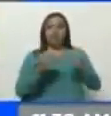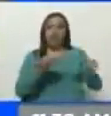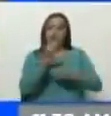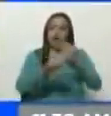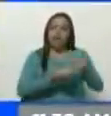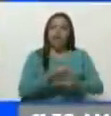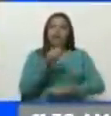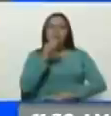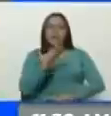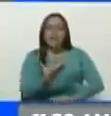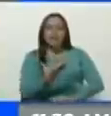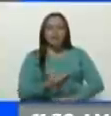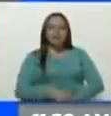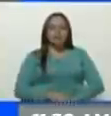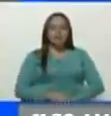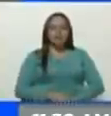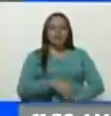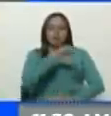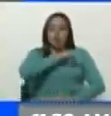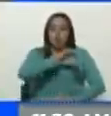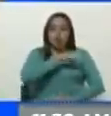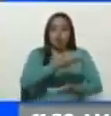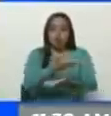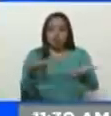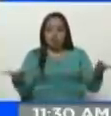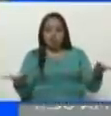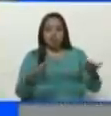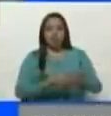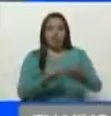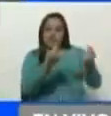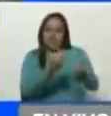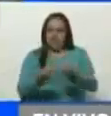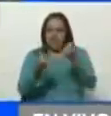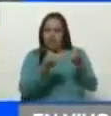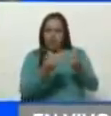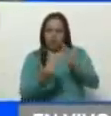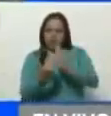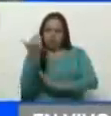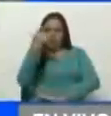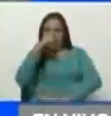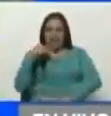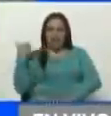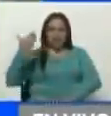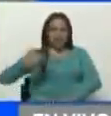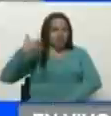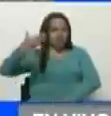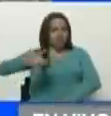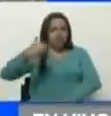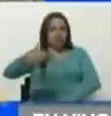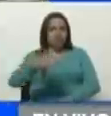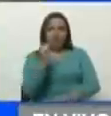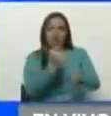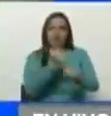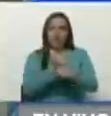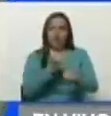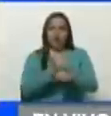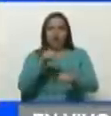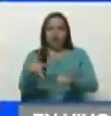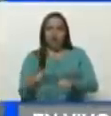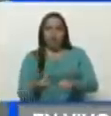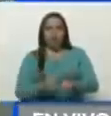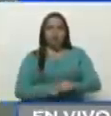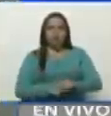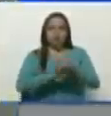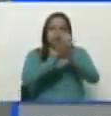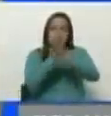bienes intangibles, y el patrimonio que habían acumulado durante décadas y décadas y décadas los trabajadores es subastado